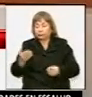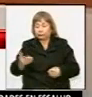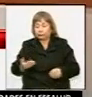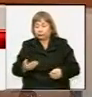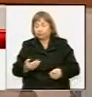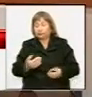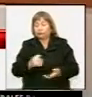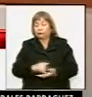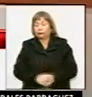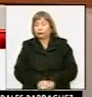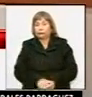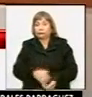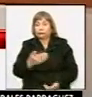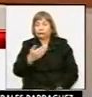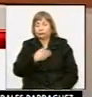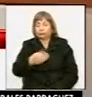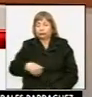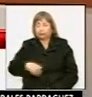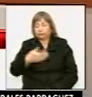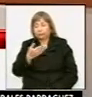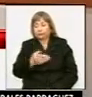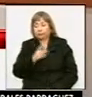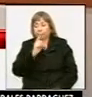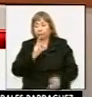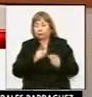acá, ministra, le dejo la palabra.